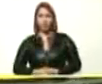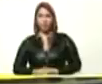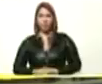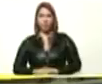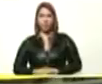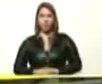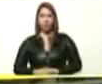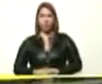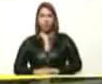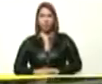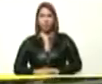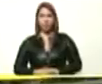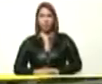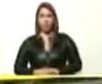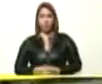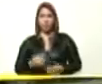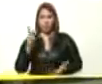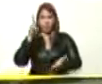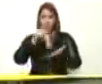a la gente,